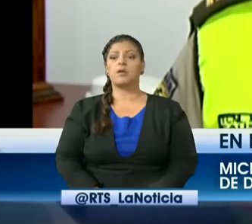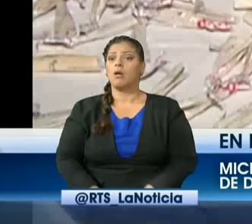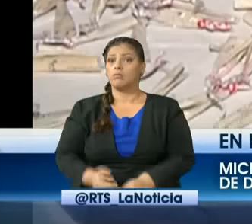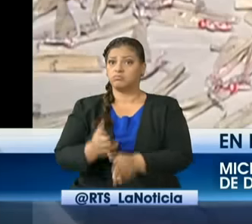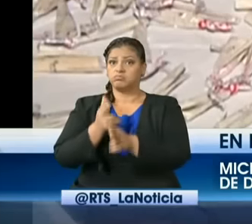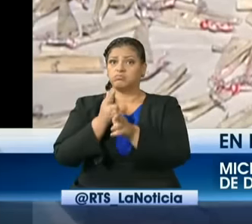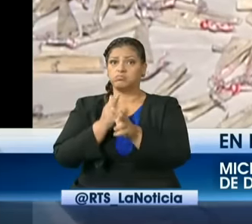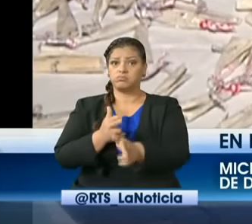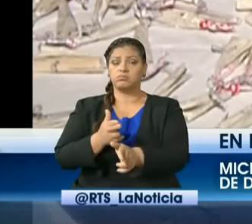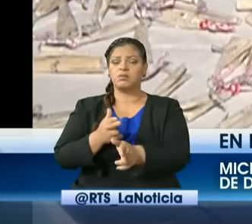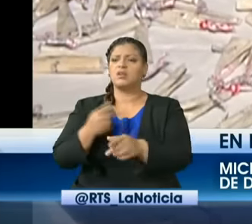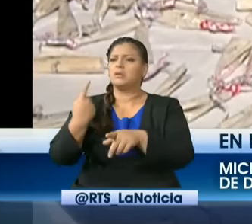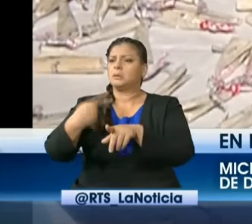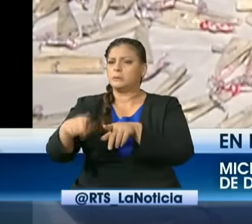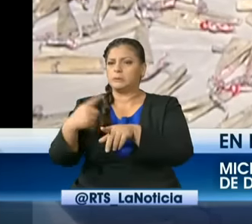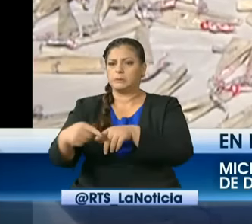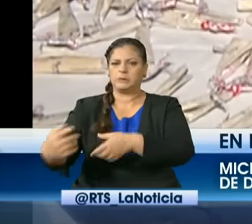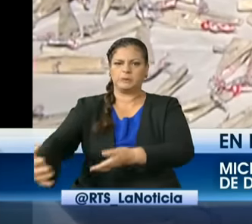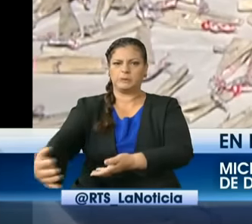fuego.